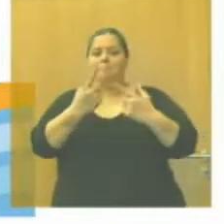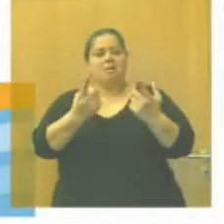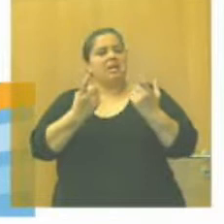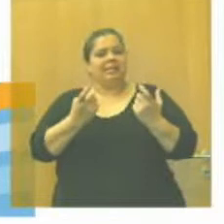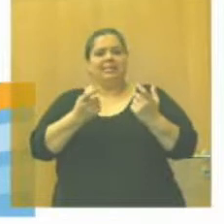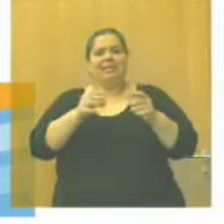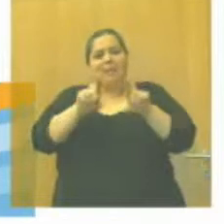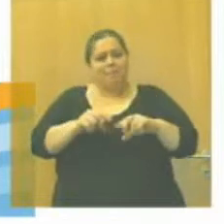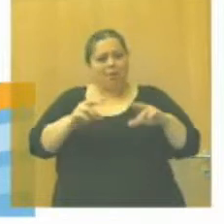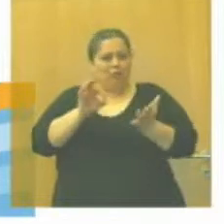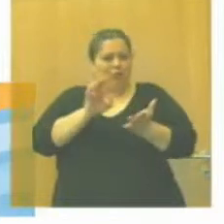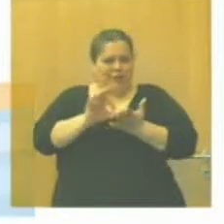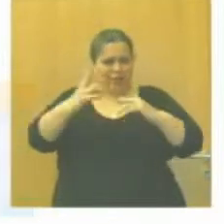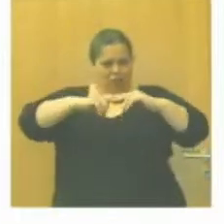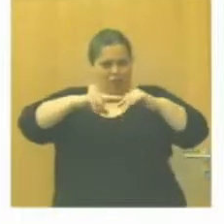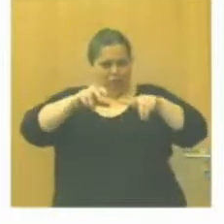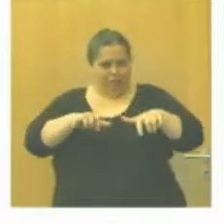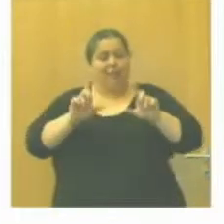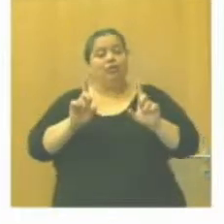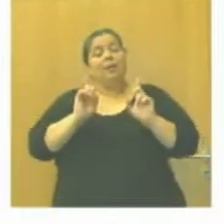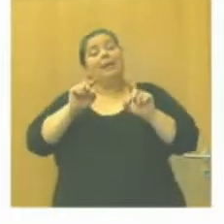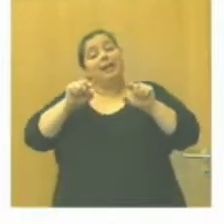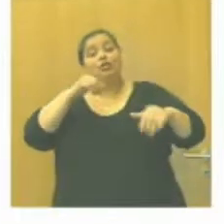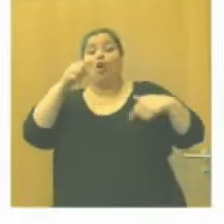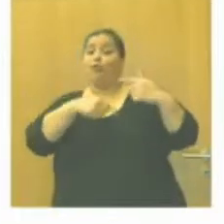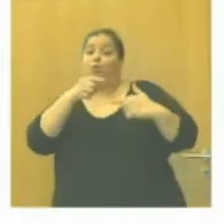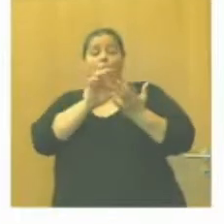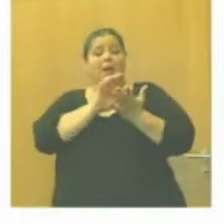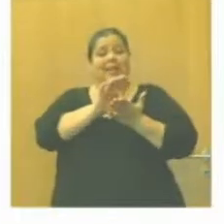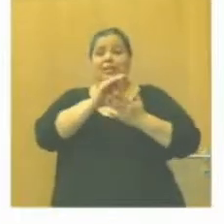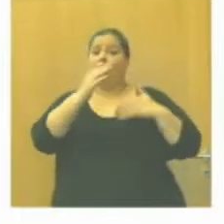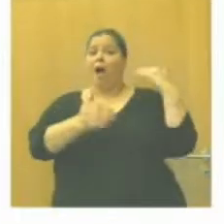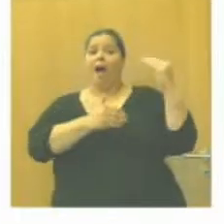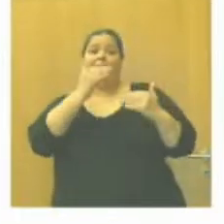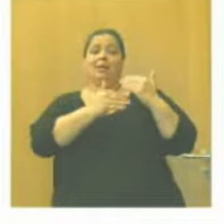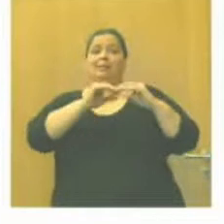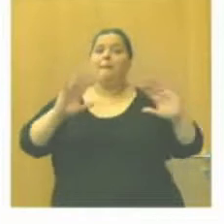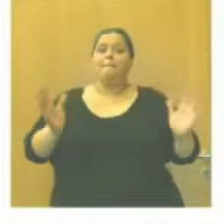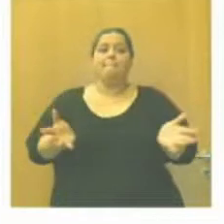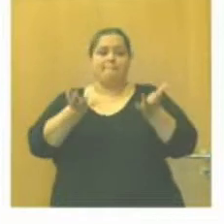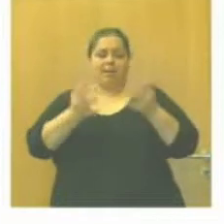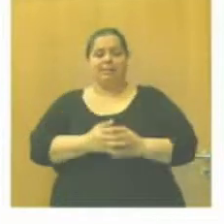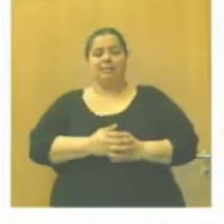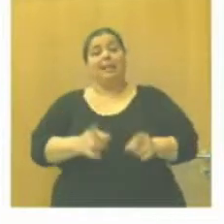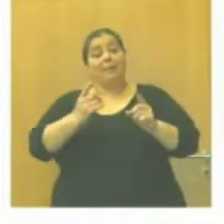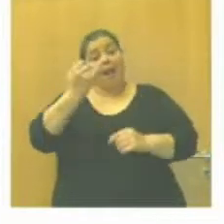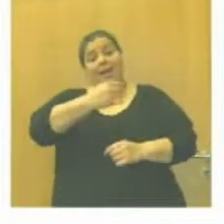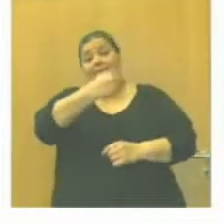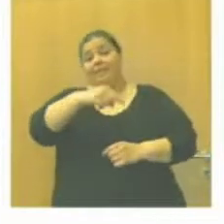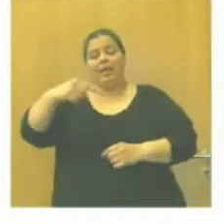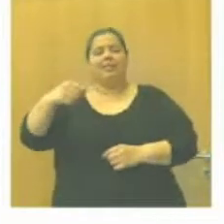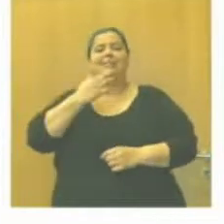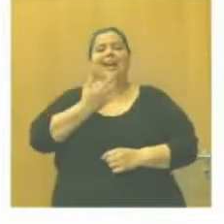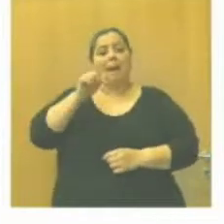necesarios. Entonces, los servicios siguen avanzando y siguen siendo elaborados cada vez más. Y tenemos varios ejemplos en esta